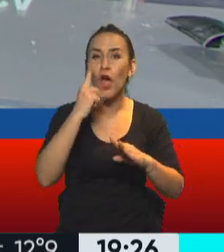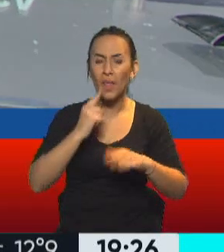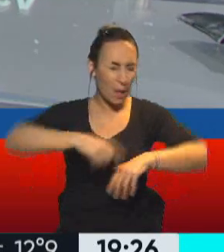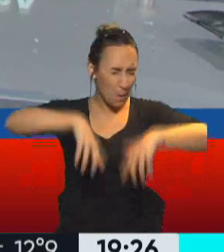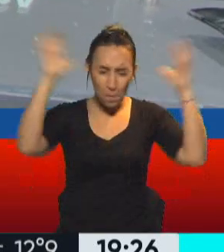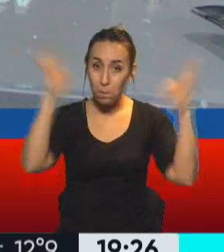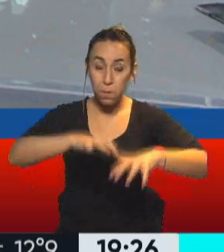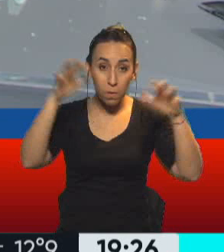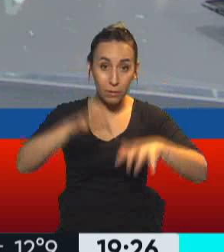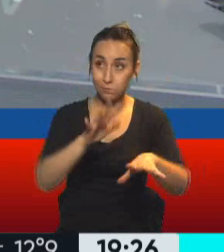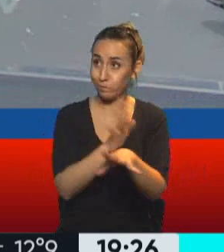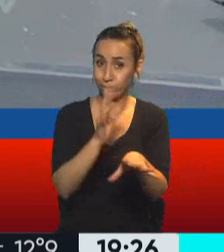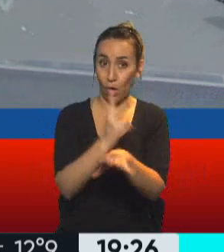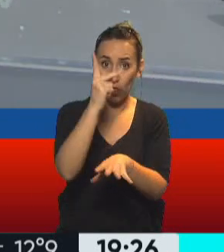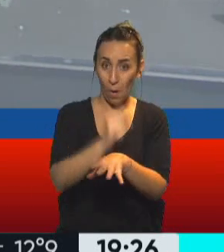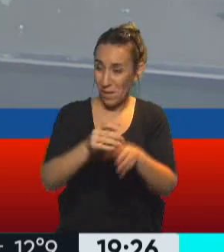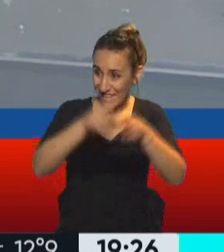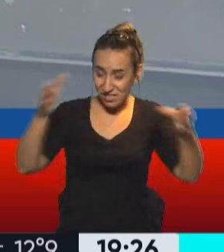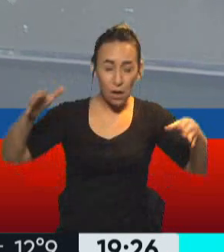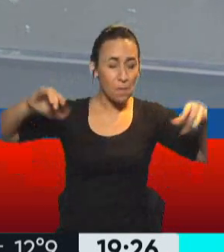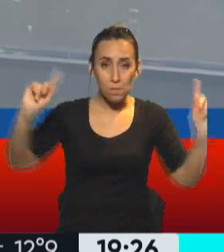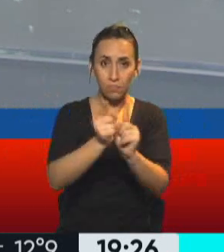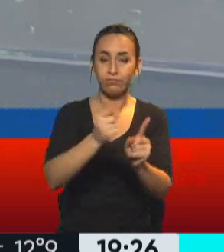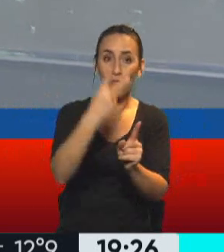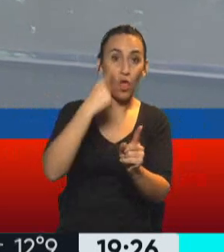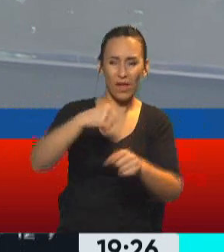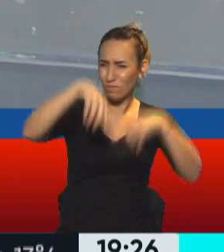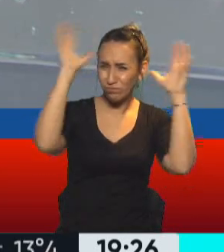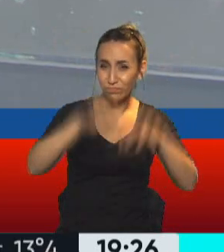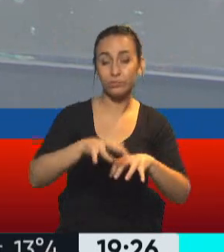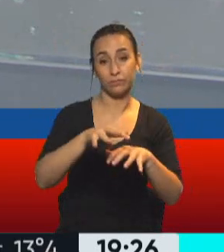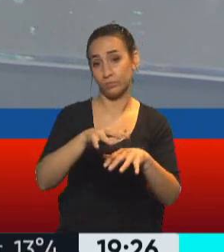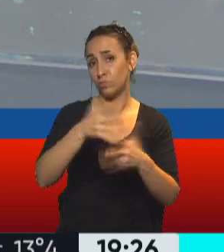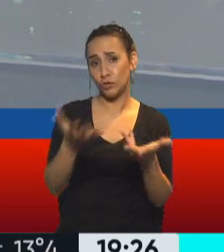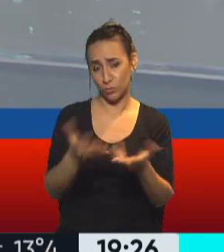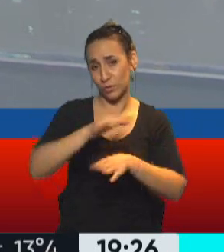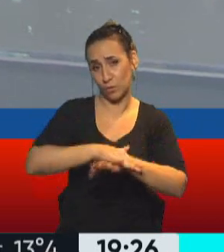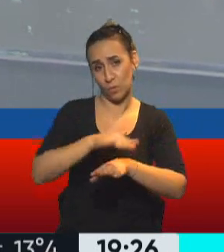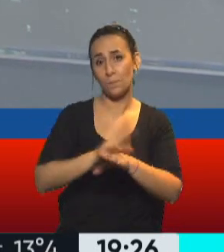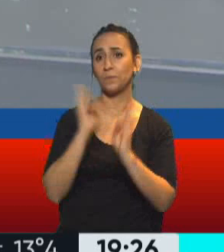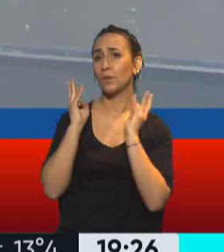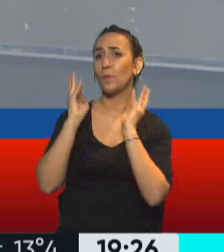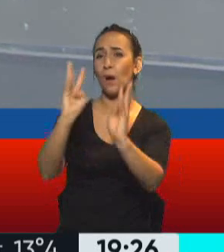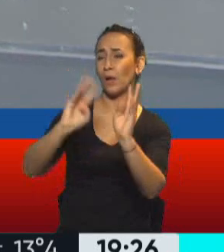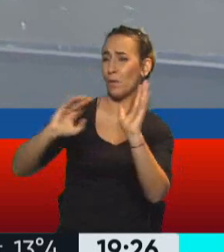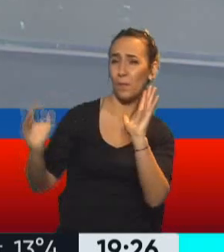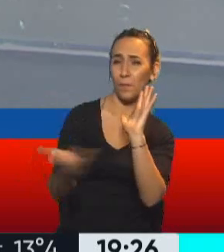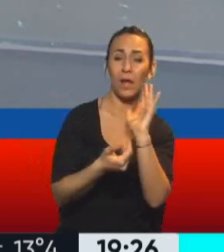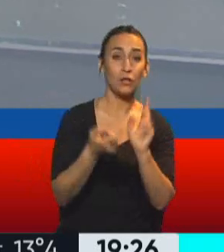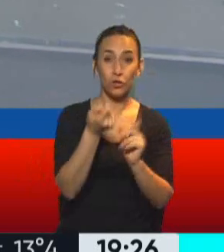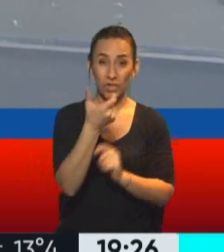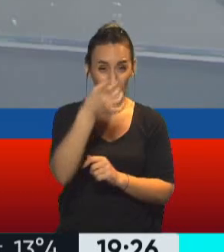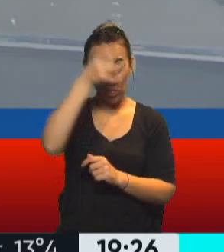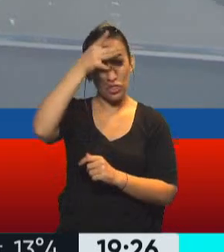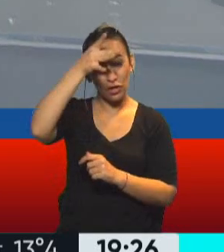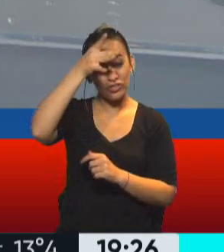también que está vinculado al problema, por ejemplo, de la deforestación, ¿no? La deforestación, que al año llevan 12 millones de hectáreas